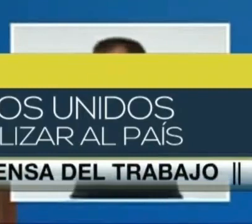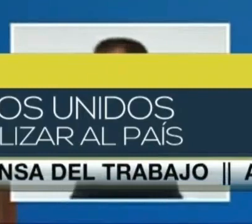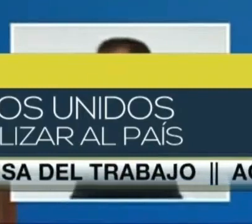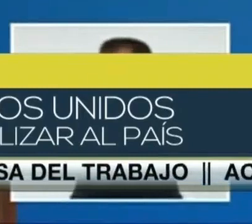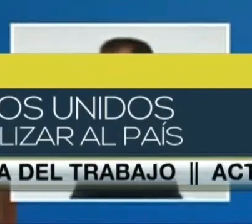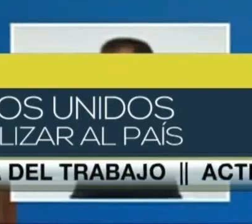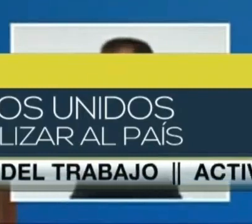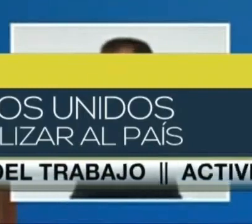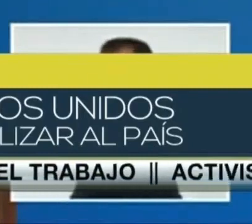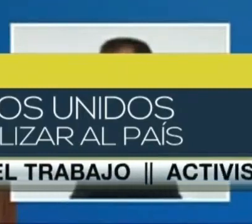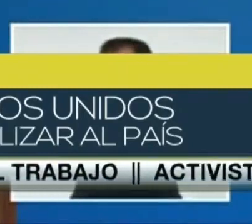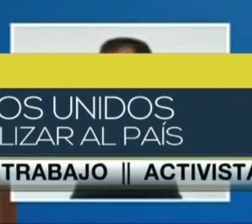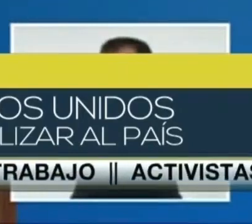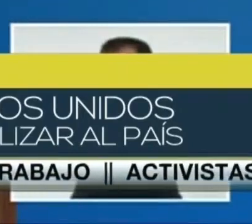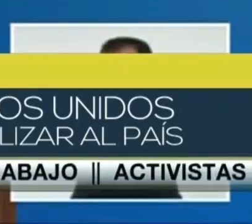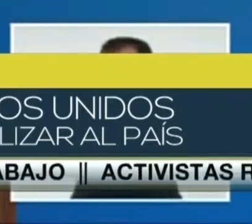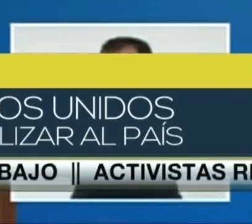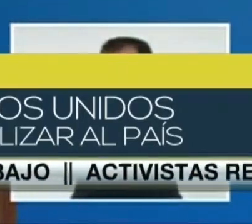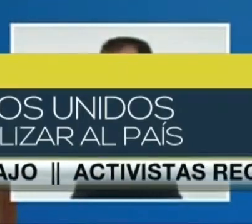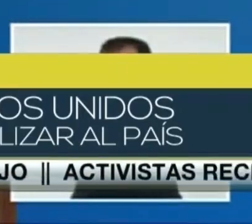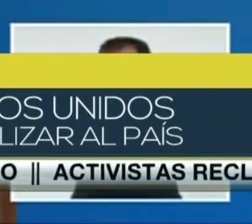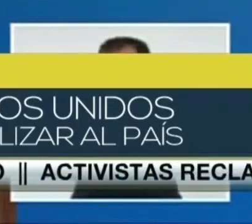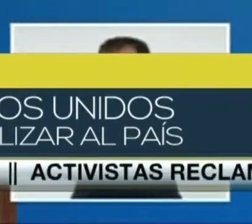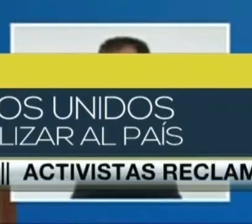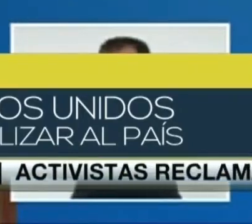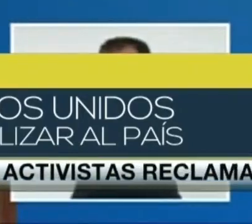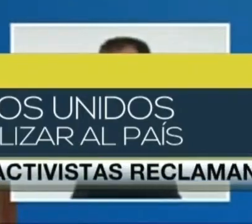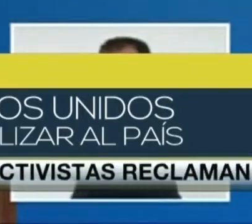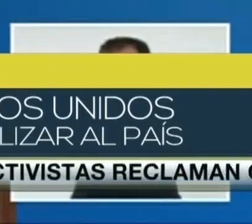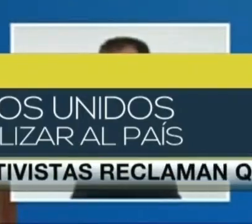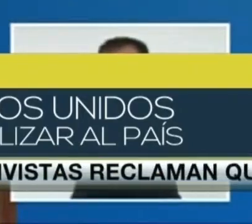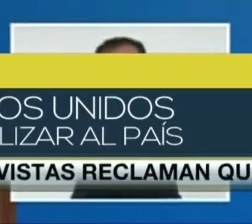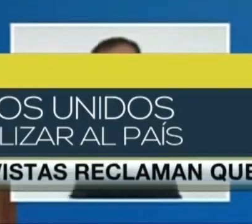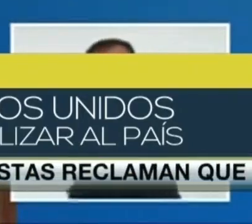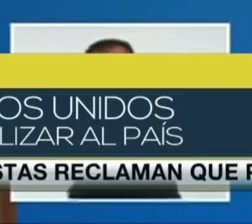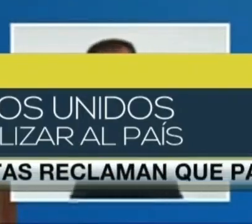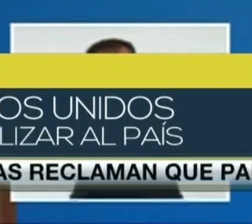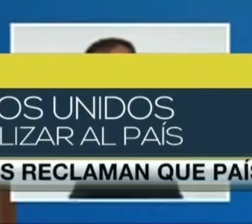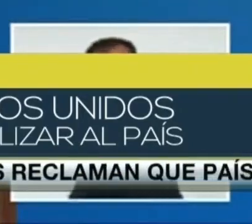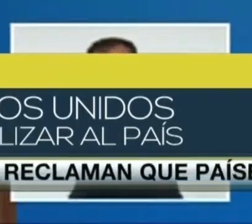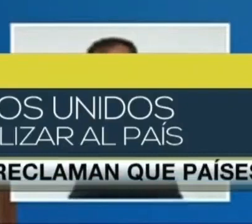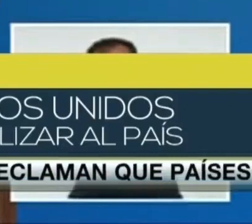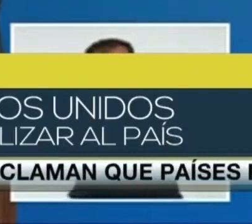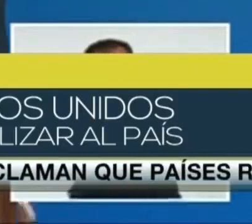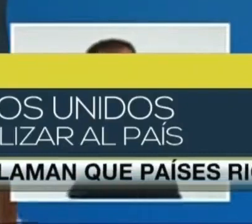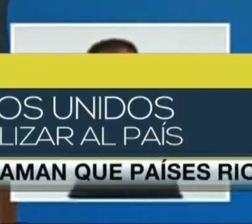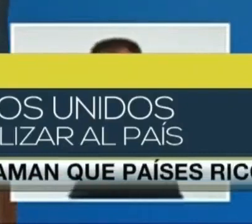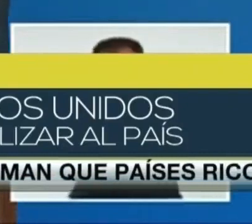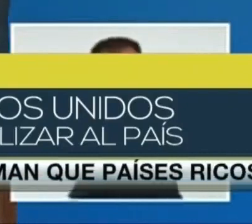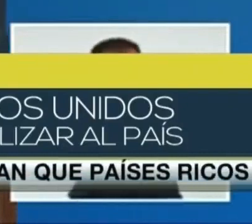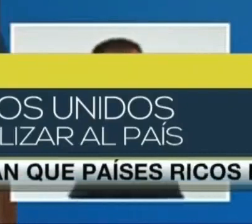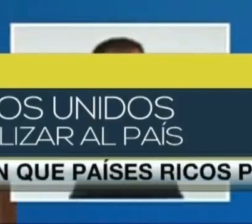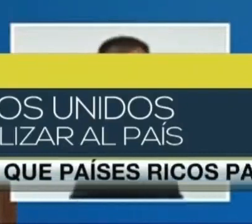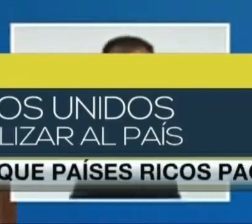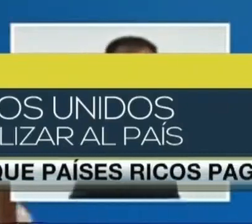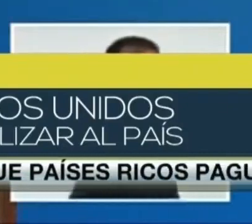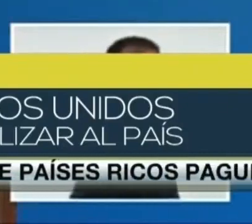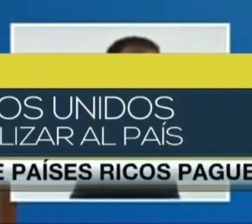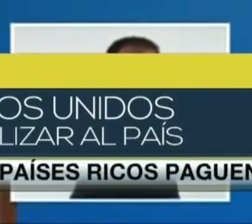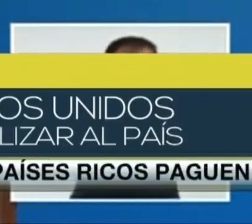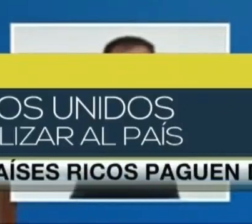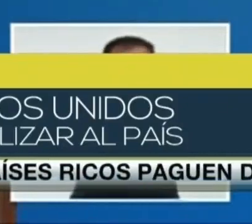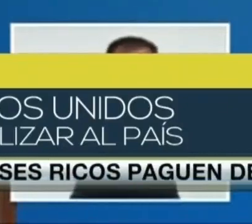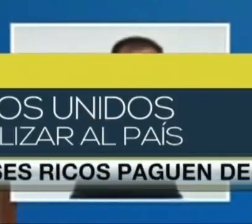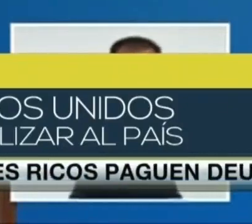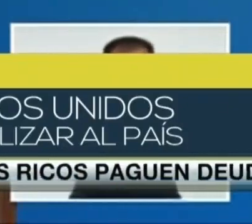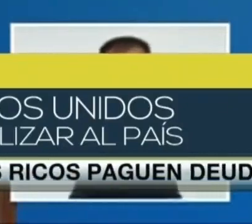refiere tangencialmente a ese aspecto. En tercer lugar, porque